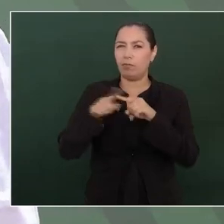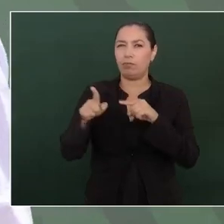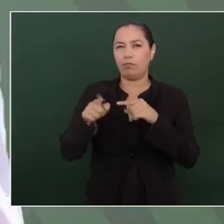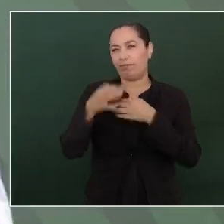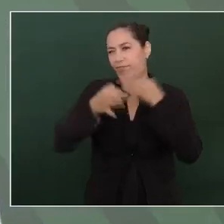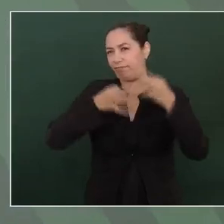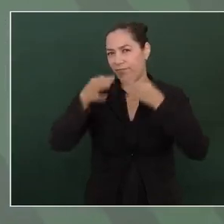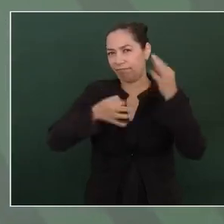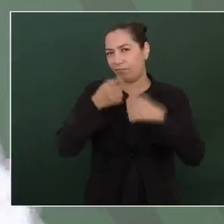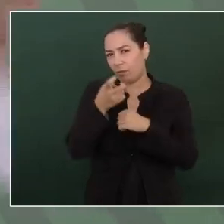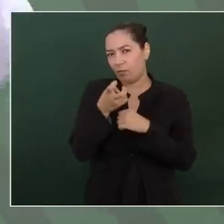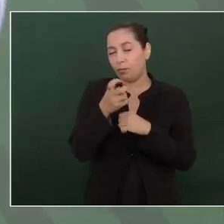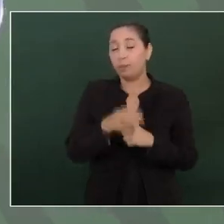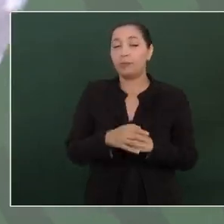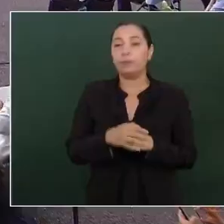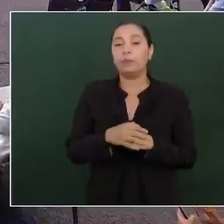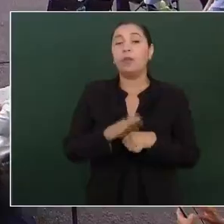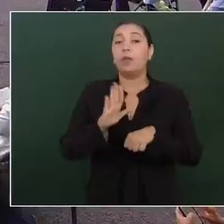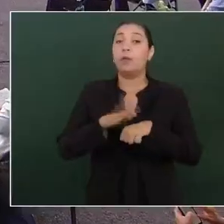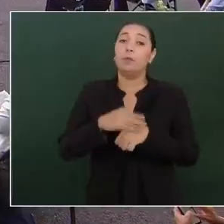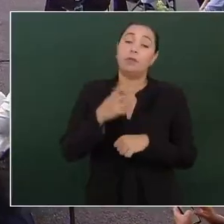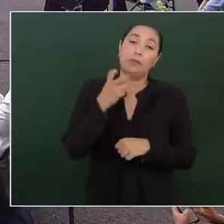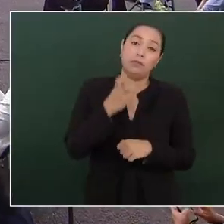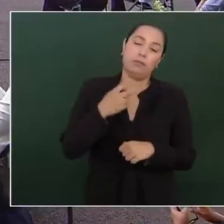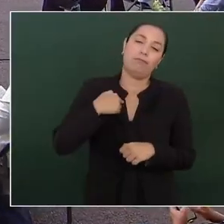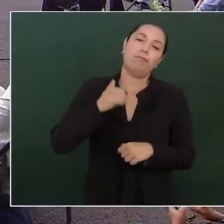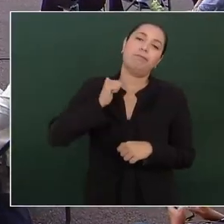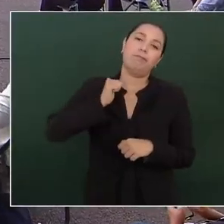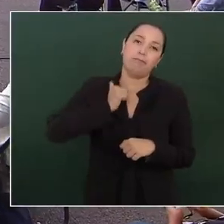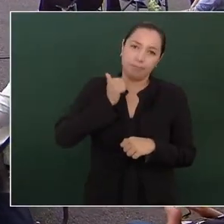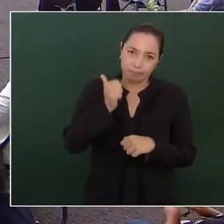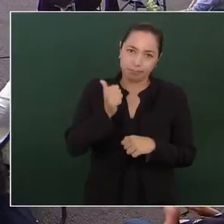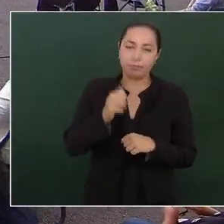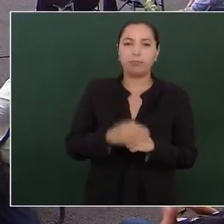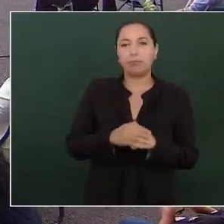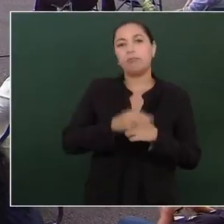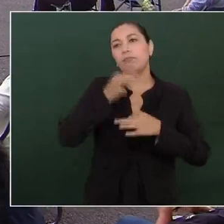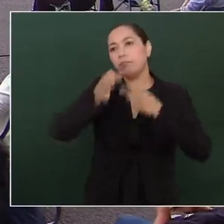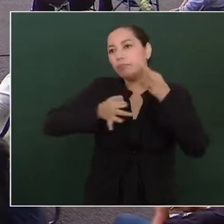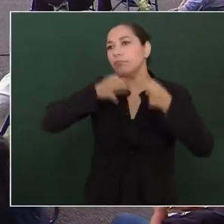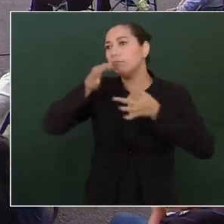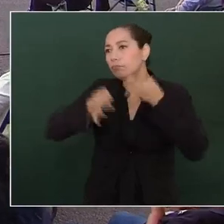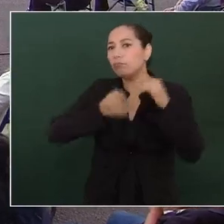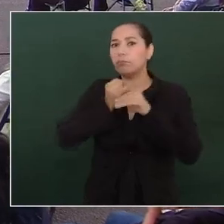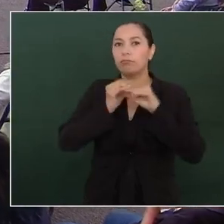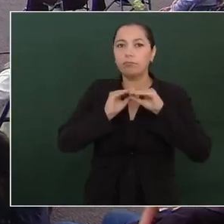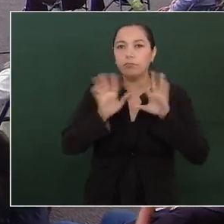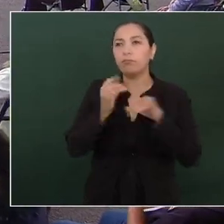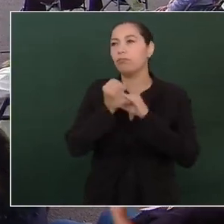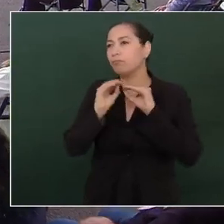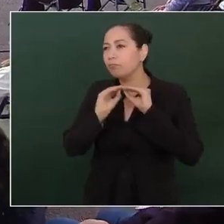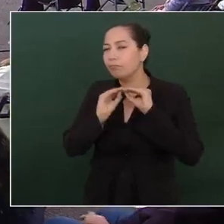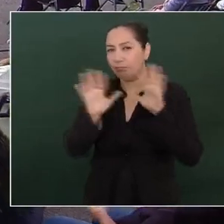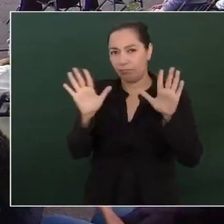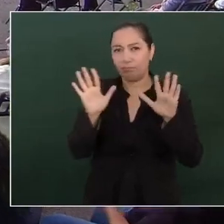Entonces, por eso aprovecho para estar informando.